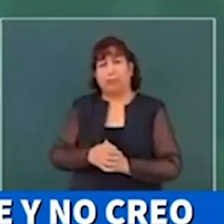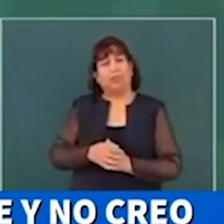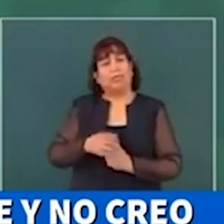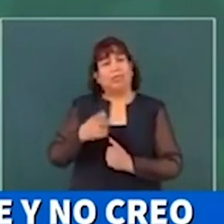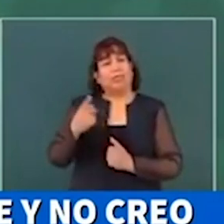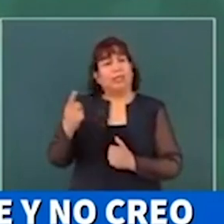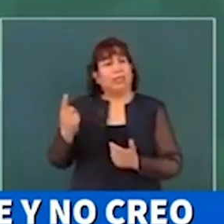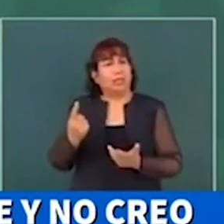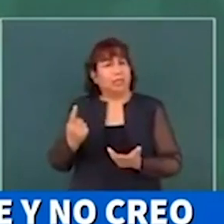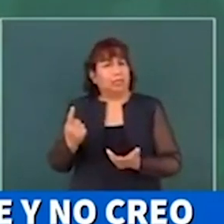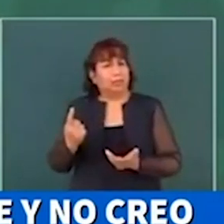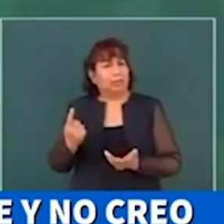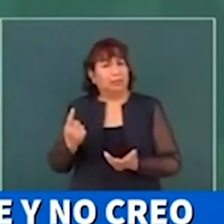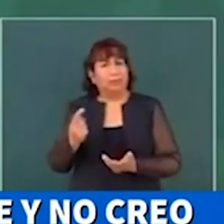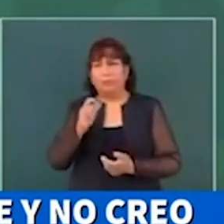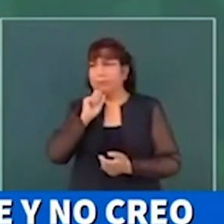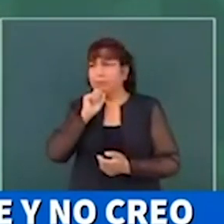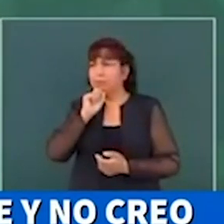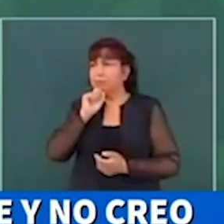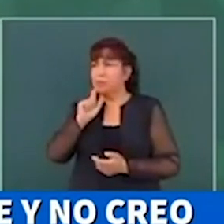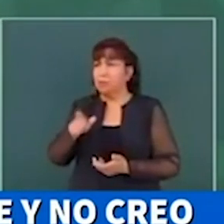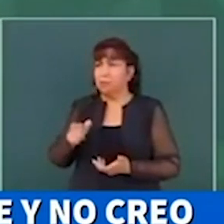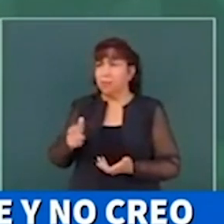que también